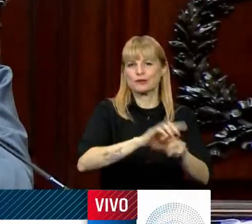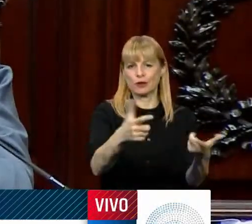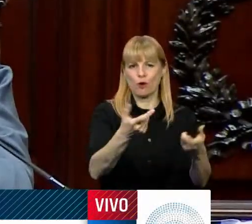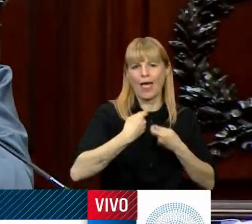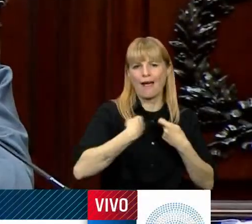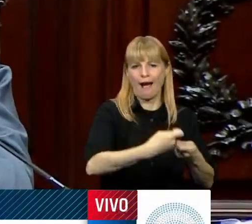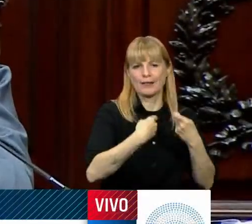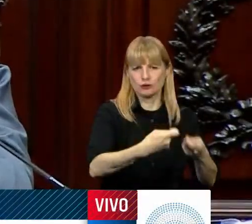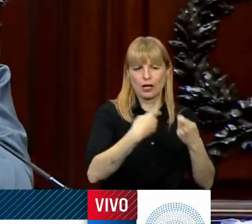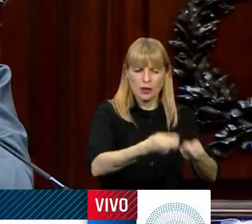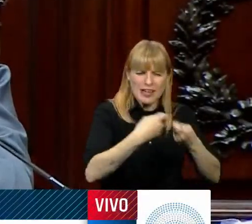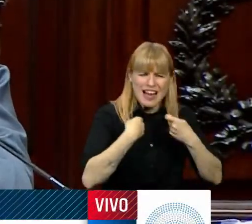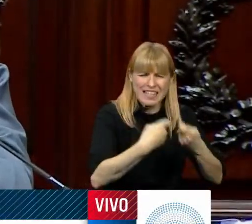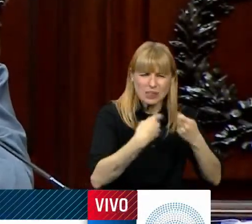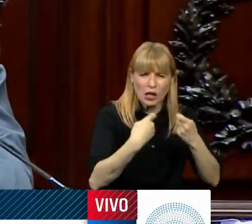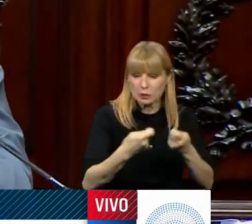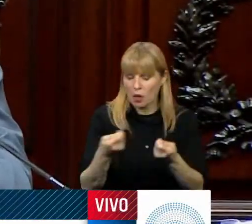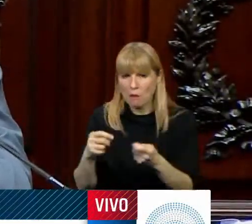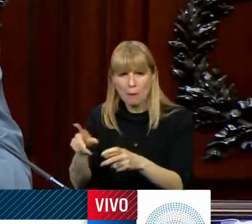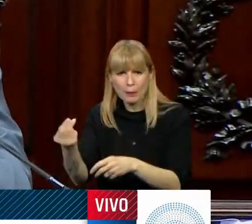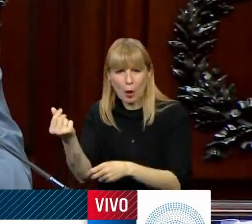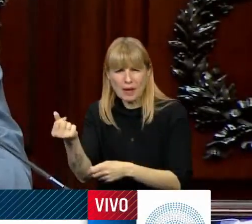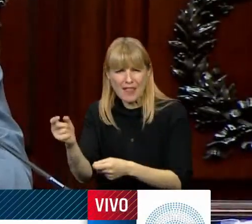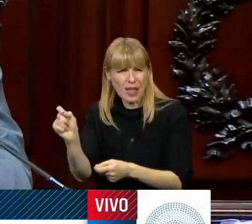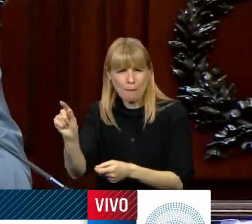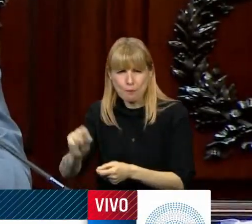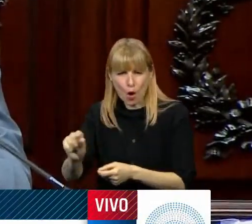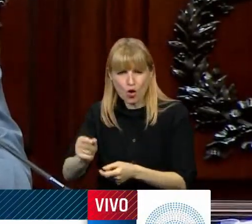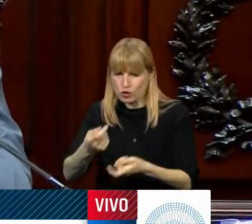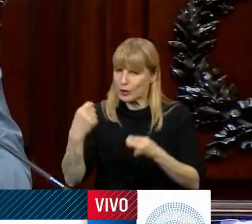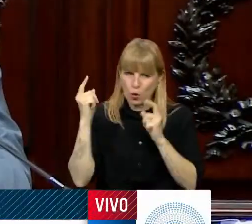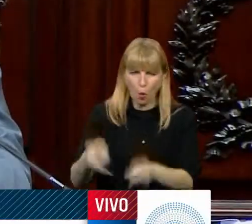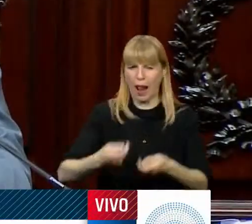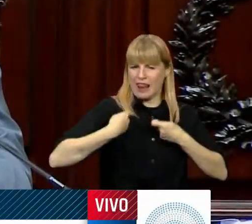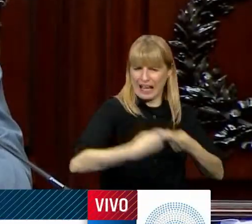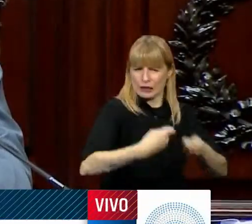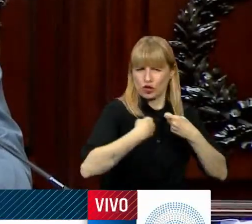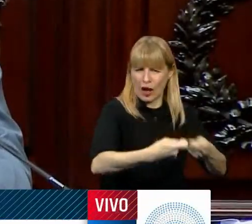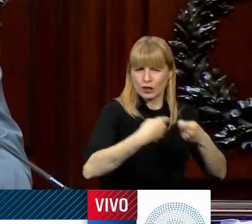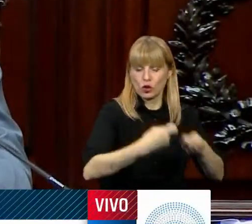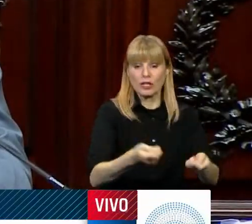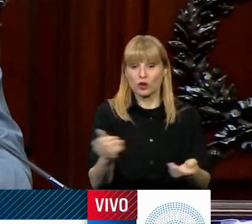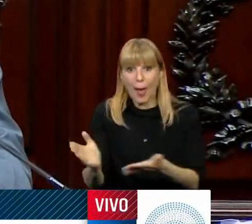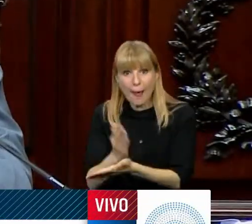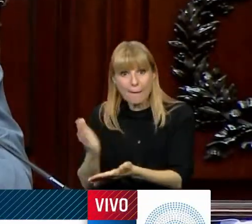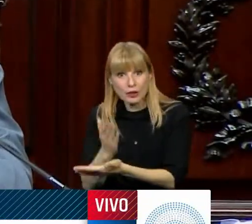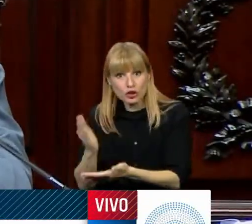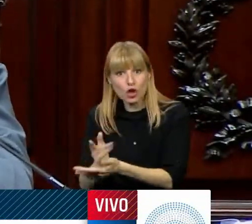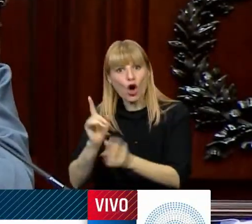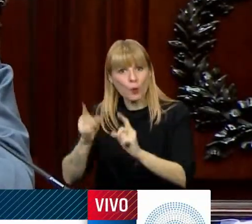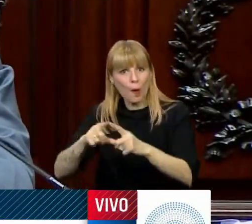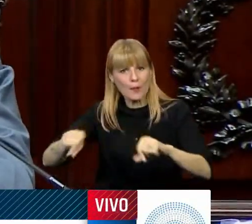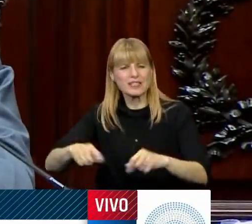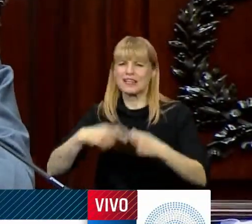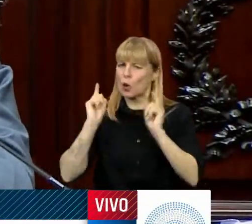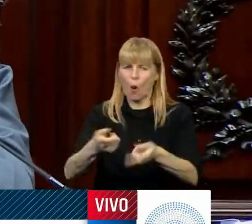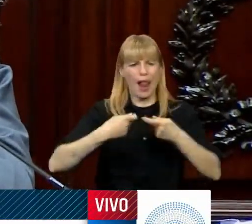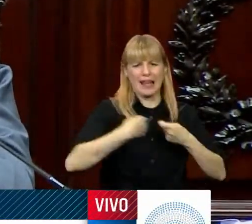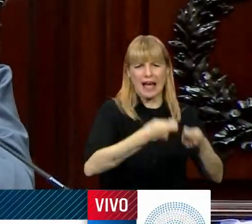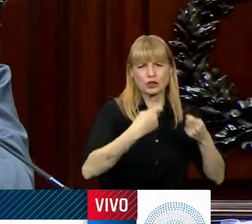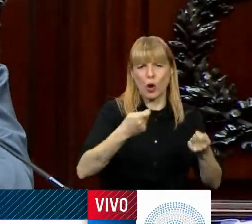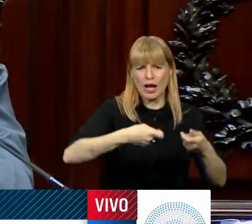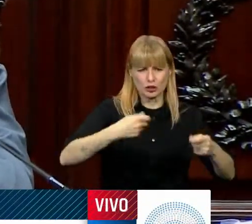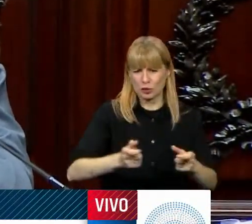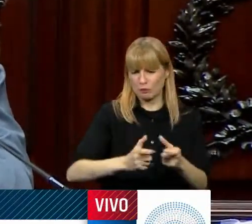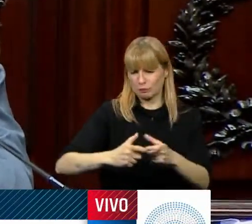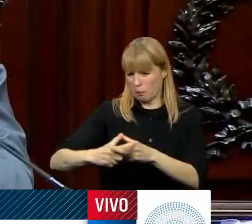Gastaban más de lo que tenían e incluso gastaban más de lo que emitían. ¿A quién en su sano